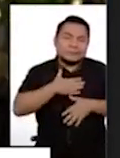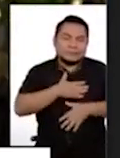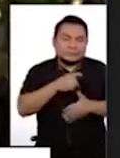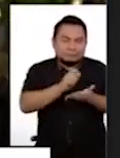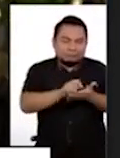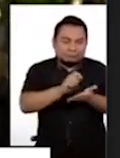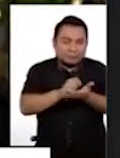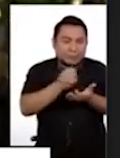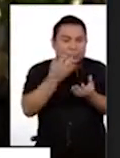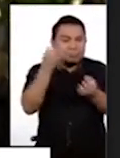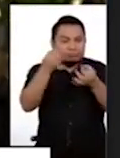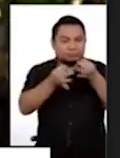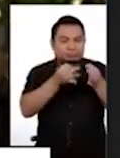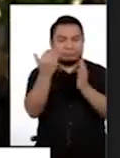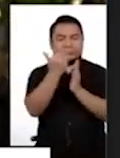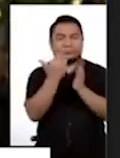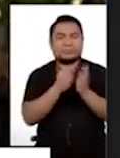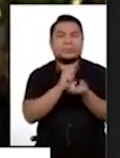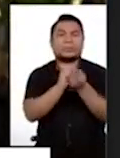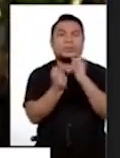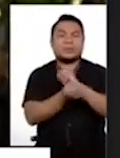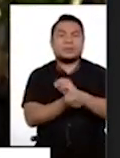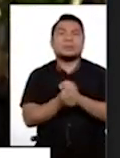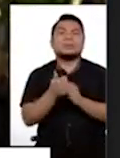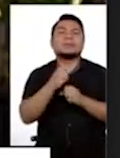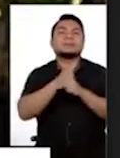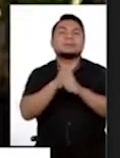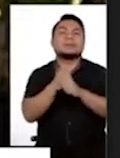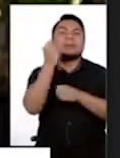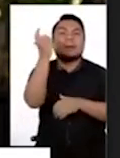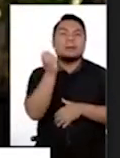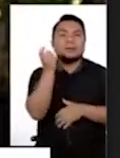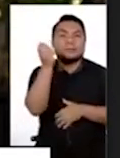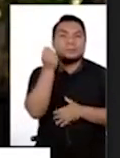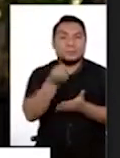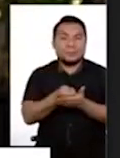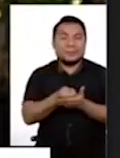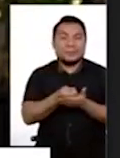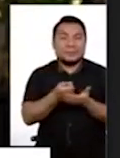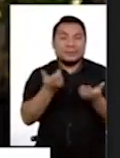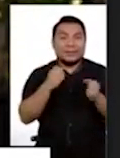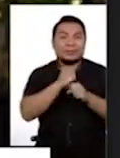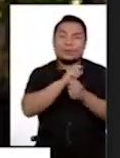desde el Poder Ejecutivo, que es la reforma integral del sistema de pensiones, acaba de disponerse de su archivo